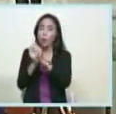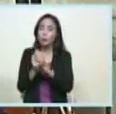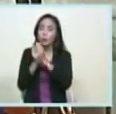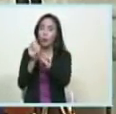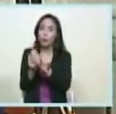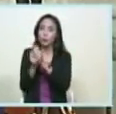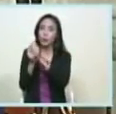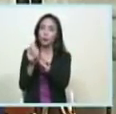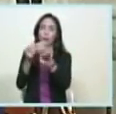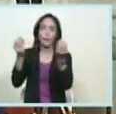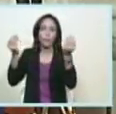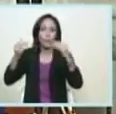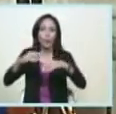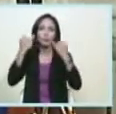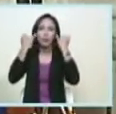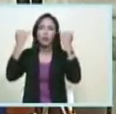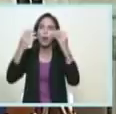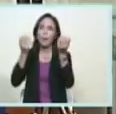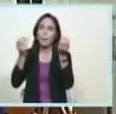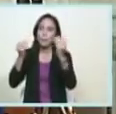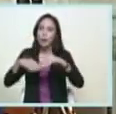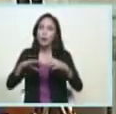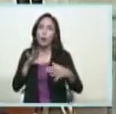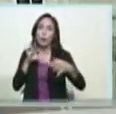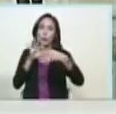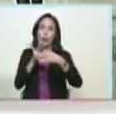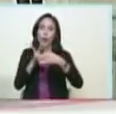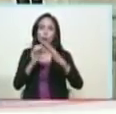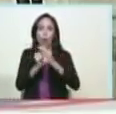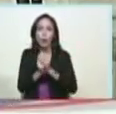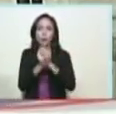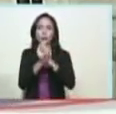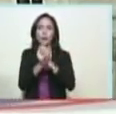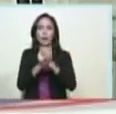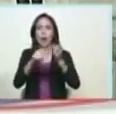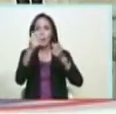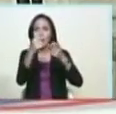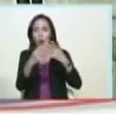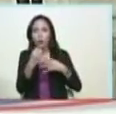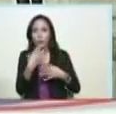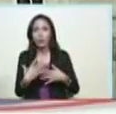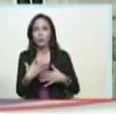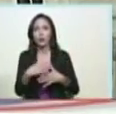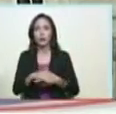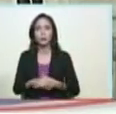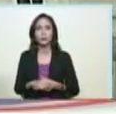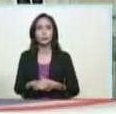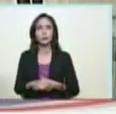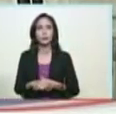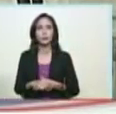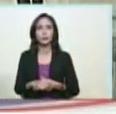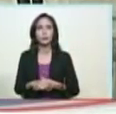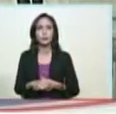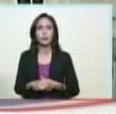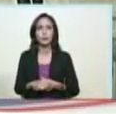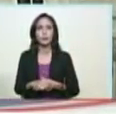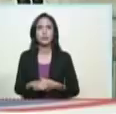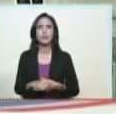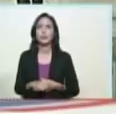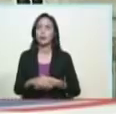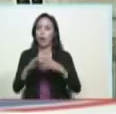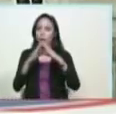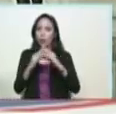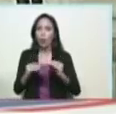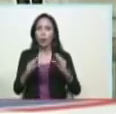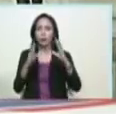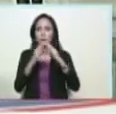gusta que nos unamos en oración por el bien y el éxito del programa de recuperación económico